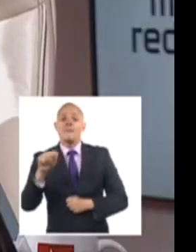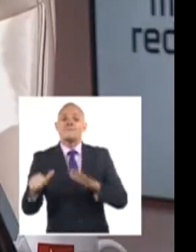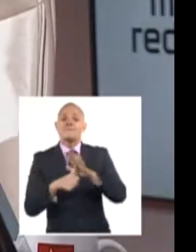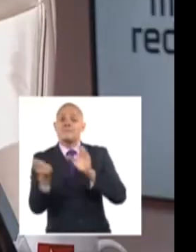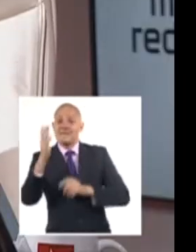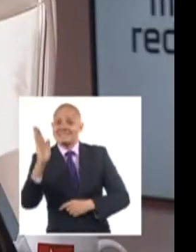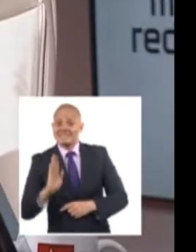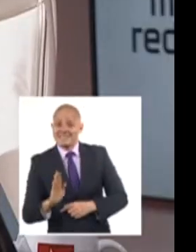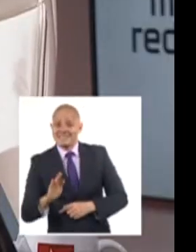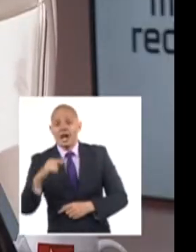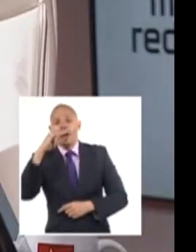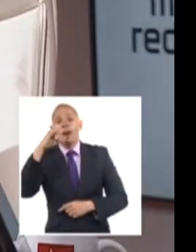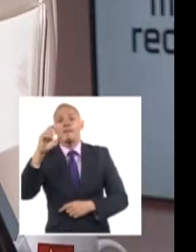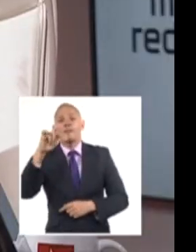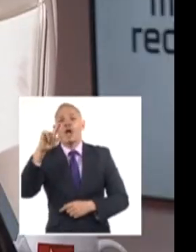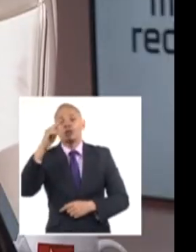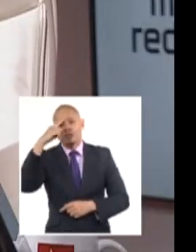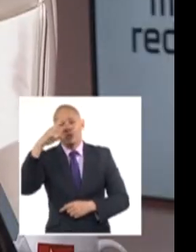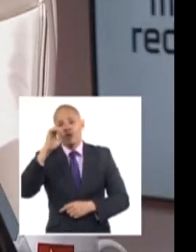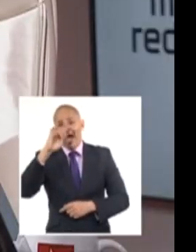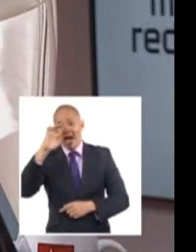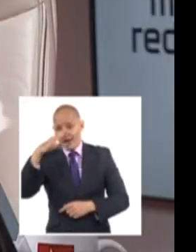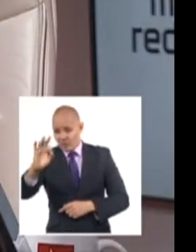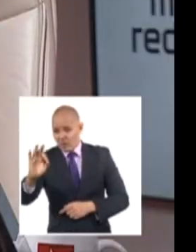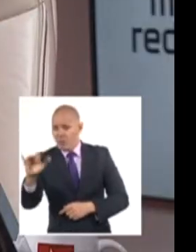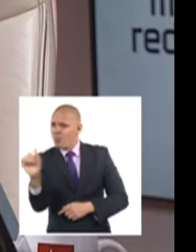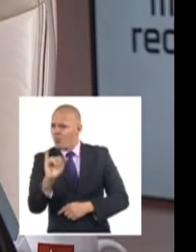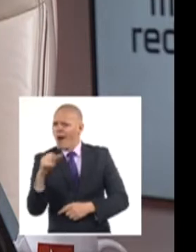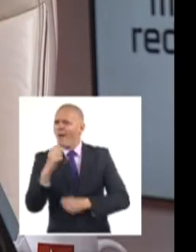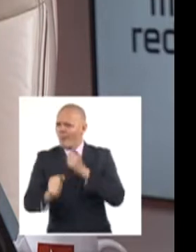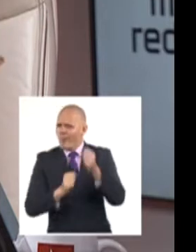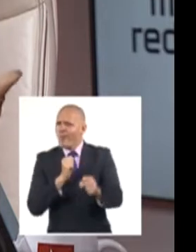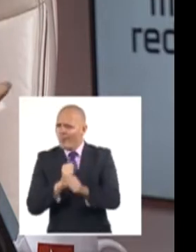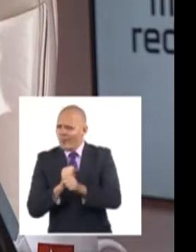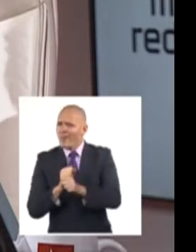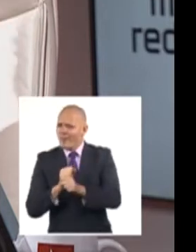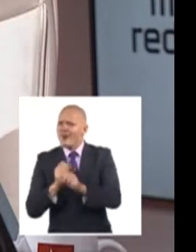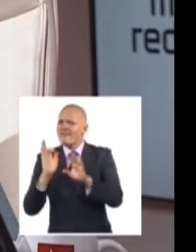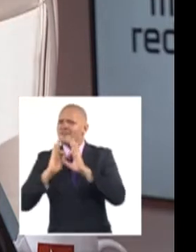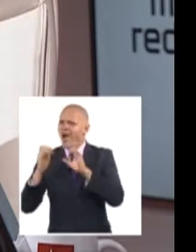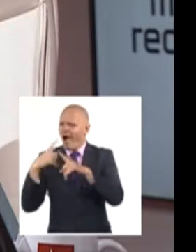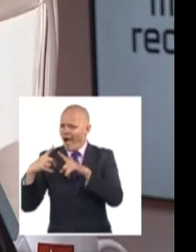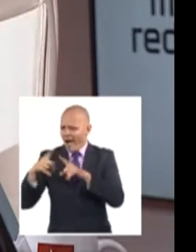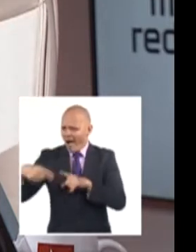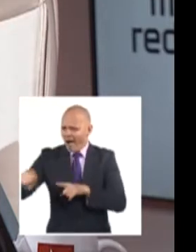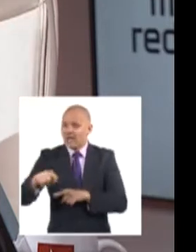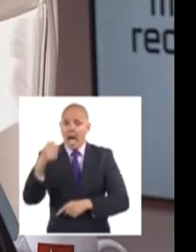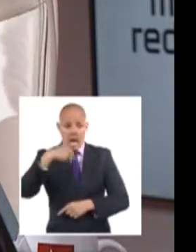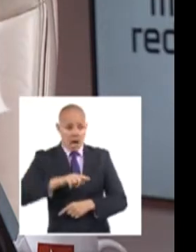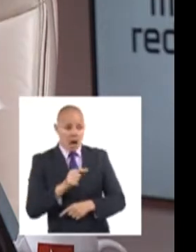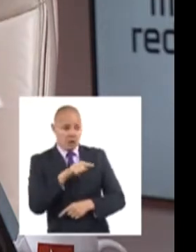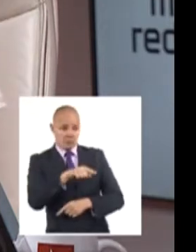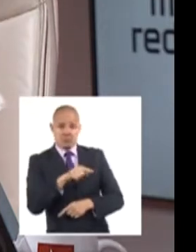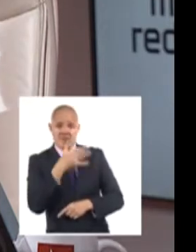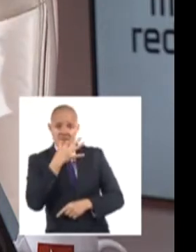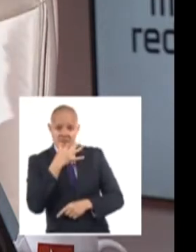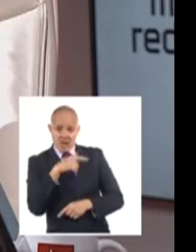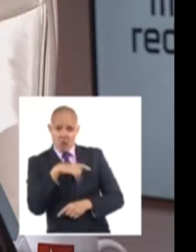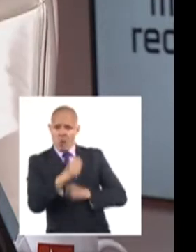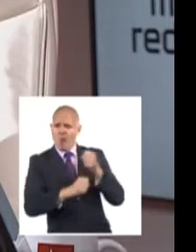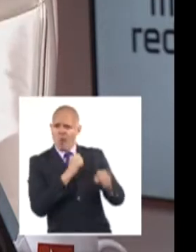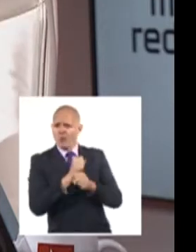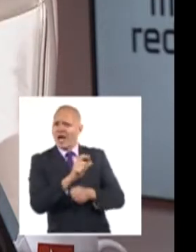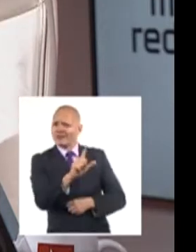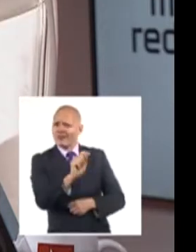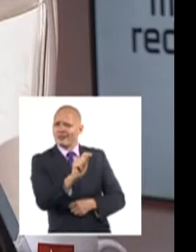que elude va a seguirlo haciendo el contacto directo con él con el contrincante le ha dicho que no va a acudir